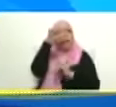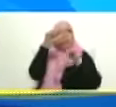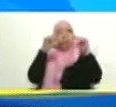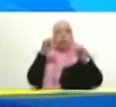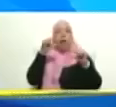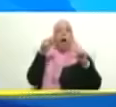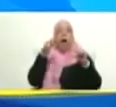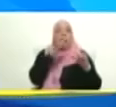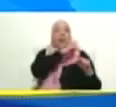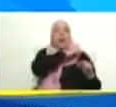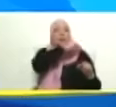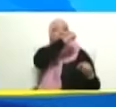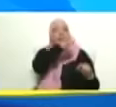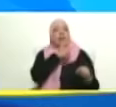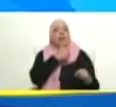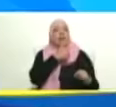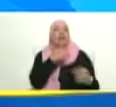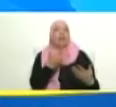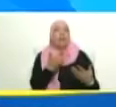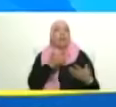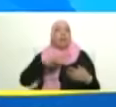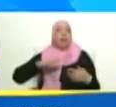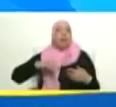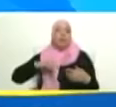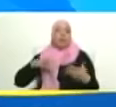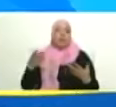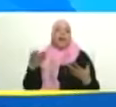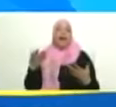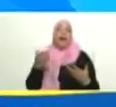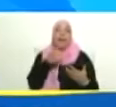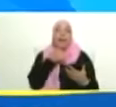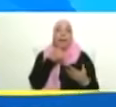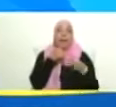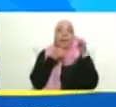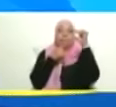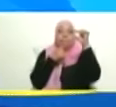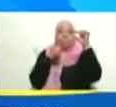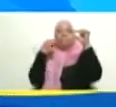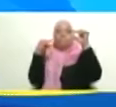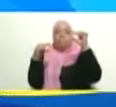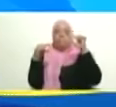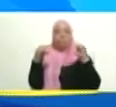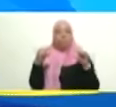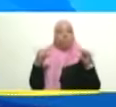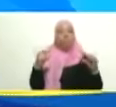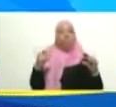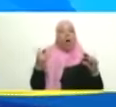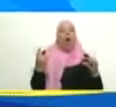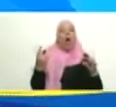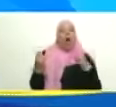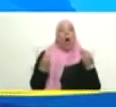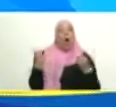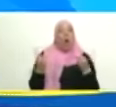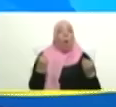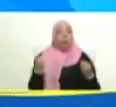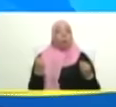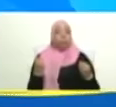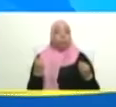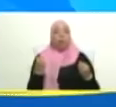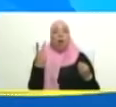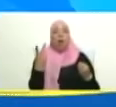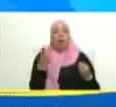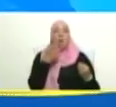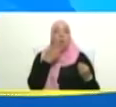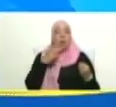permanente. No puede ser que un funcionario, dos funcionarios, con sus conductas